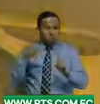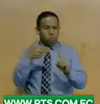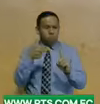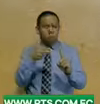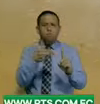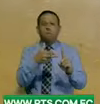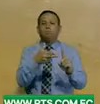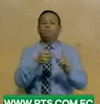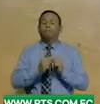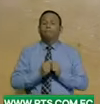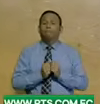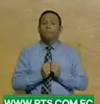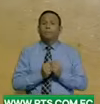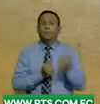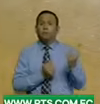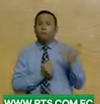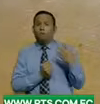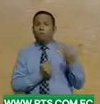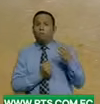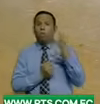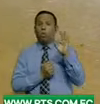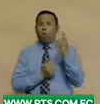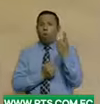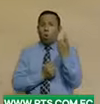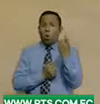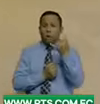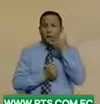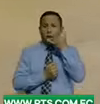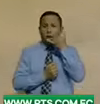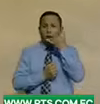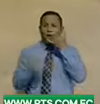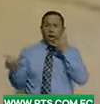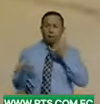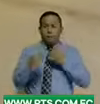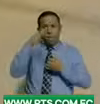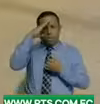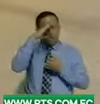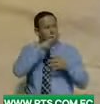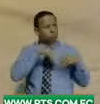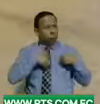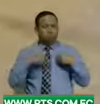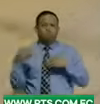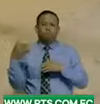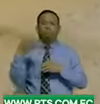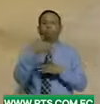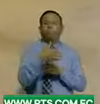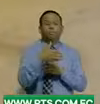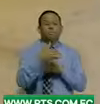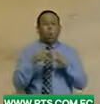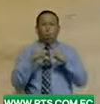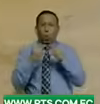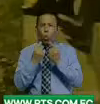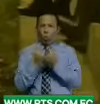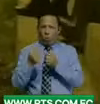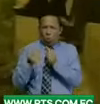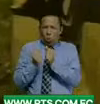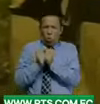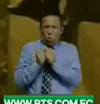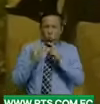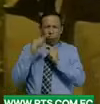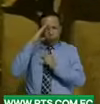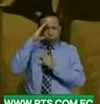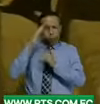de fuego. Ante la alerta del ECU 911, al lugar llegó el personal policial apoyado por elementos del grupo de infantería Jambelí,